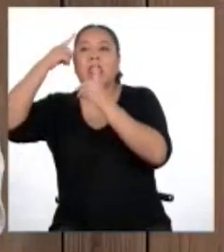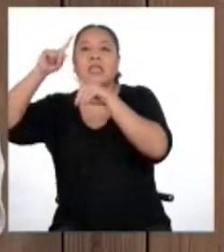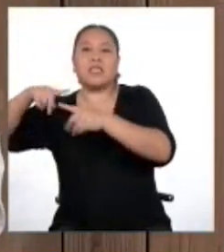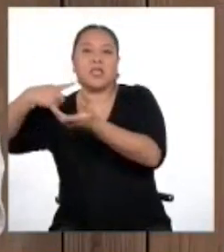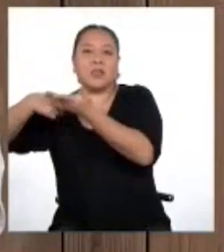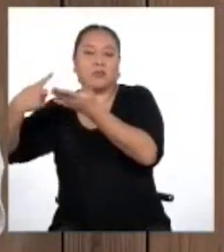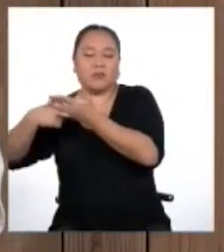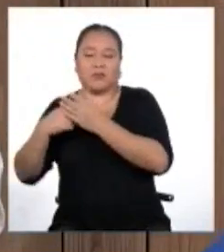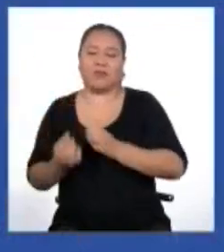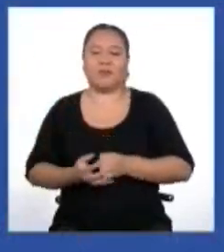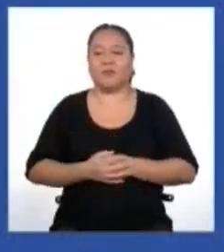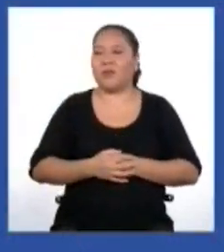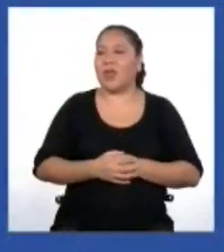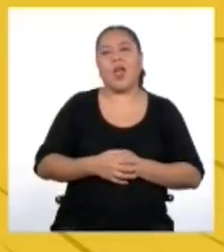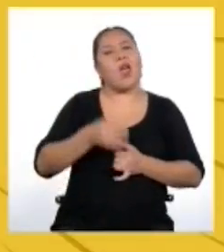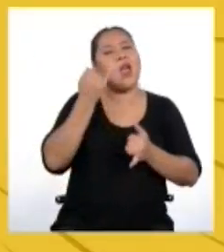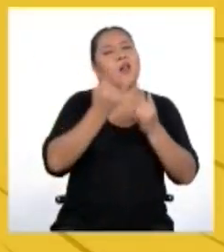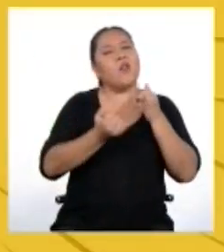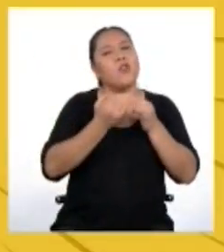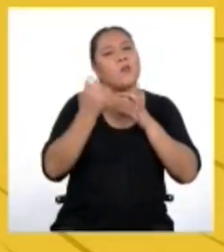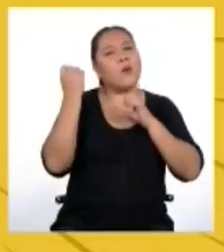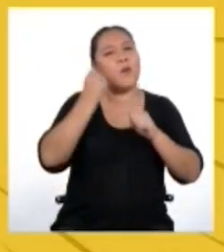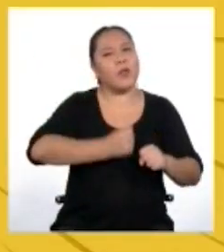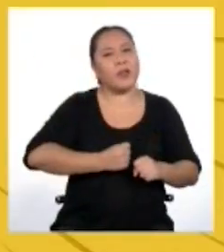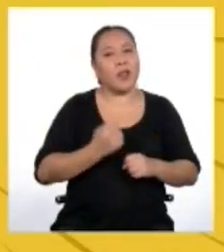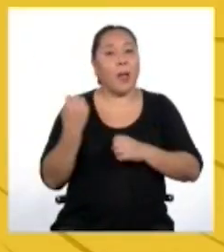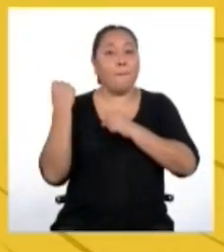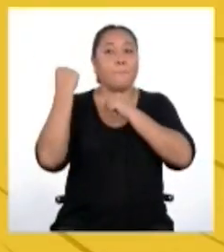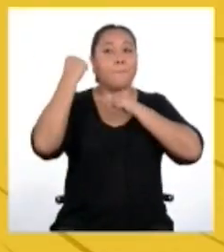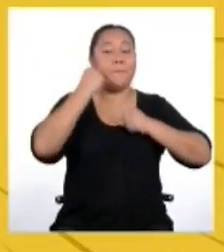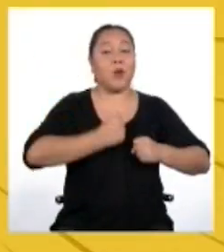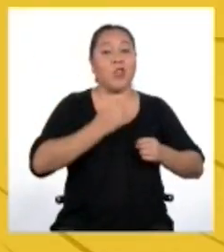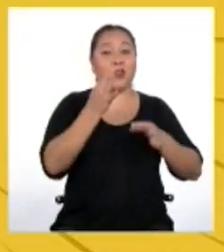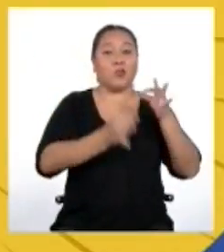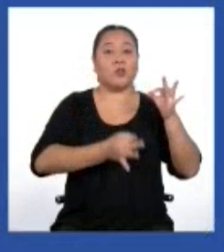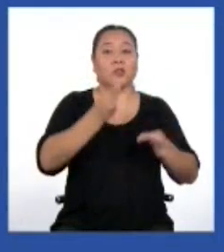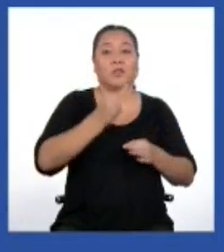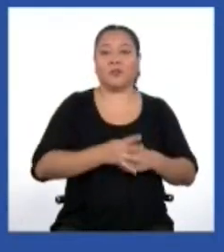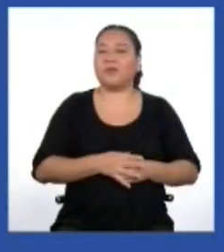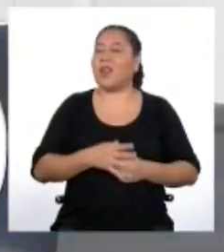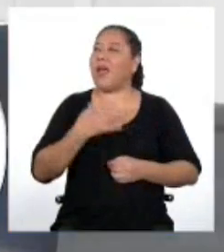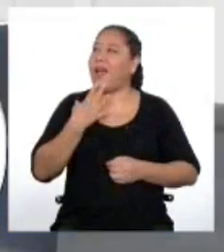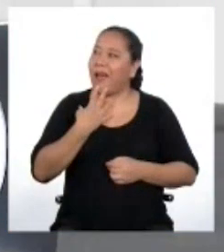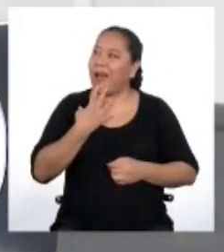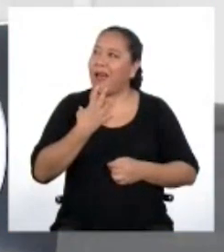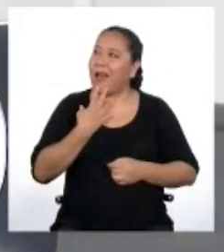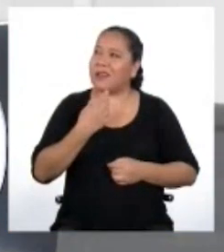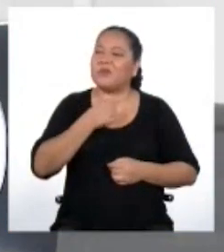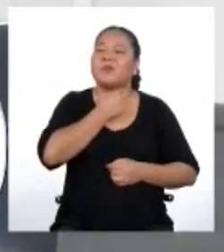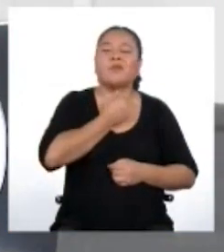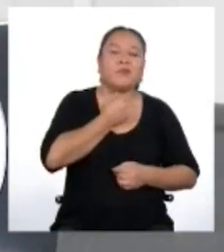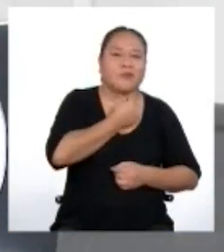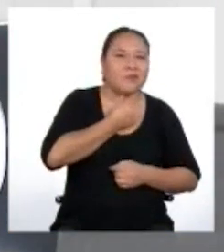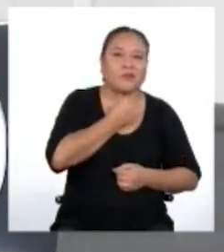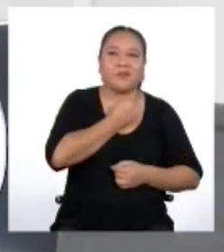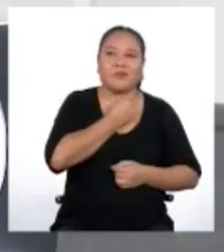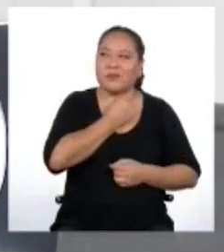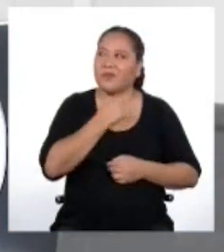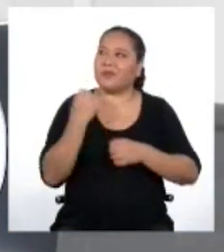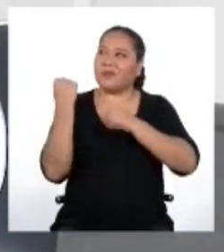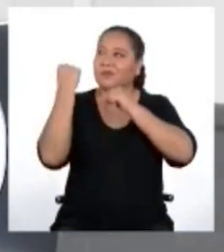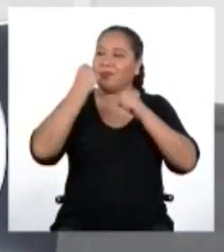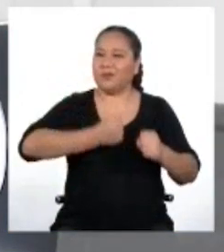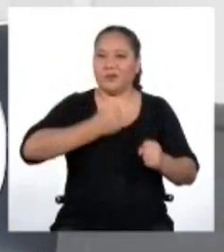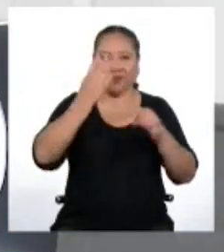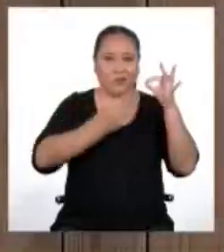¿Cuál es el último poder que nos queda? El judicial. Ah, entonces me imagino que mi abuelito vendría a representar el